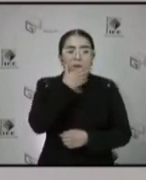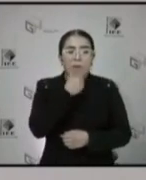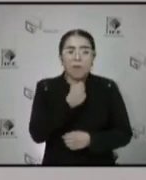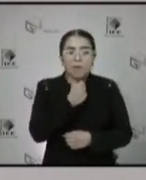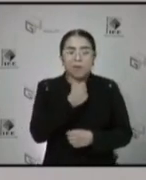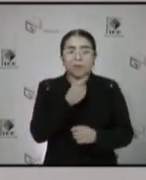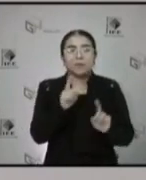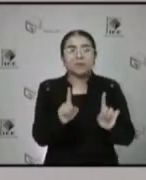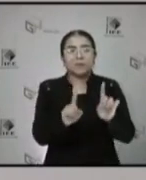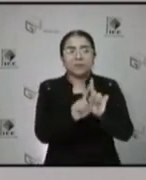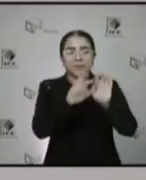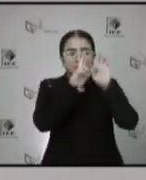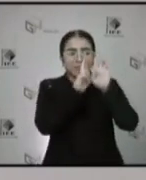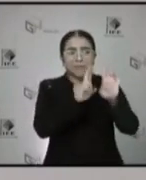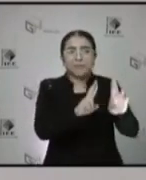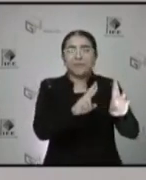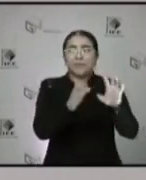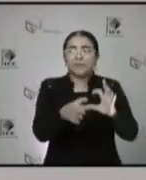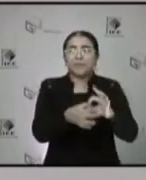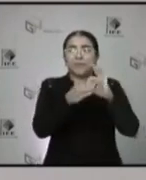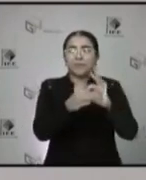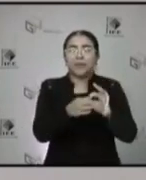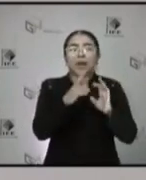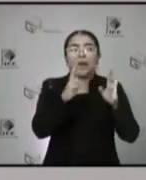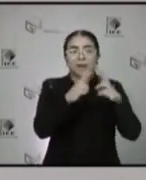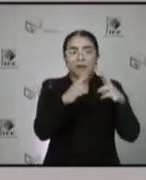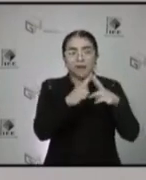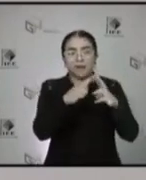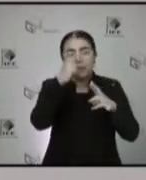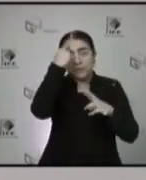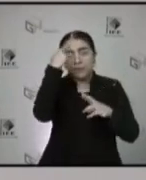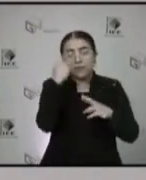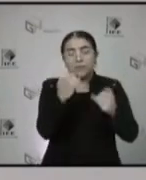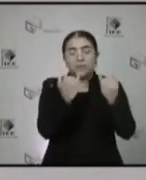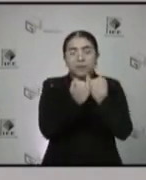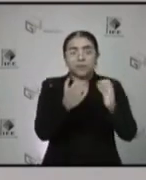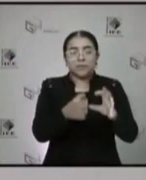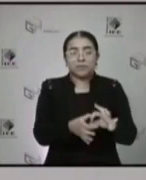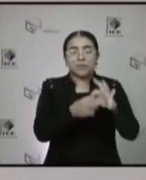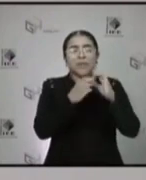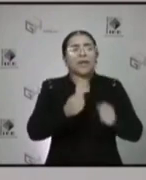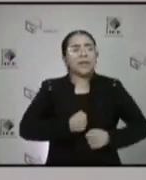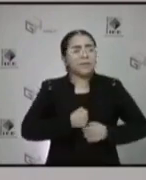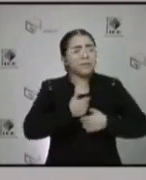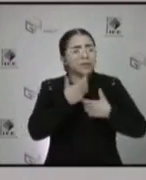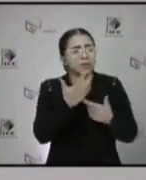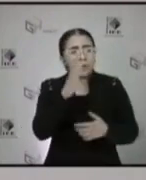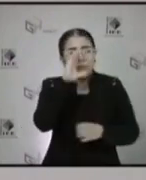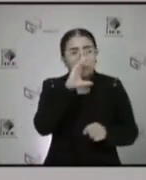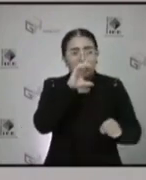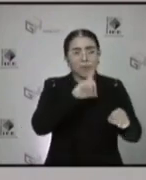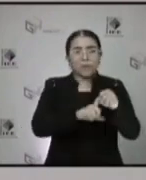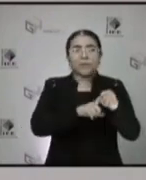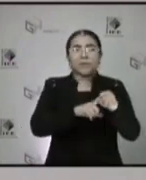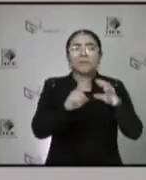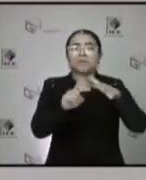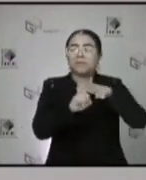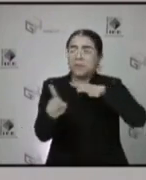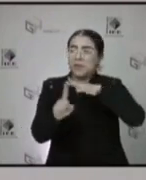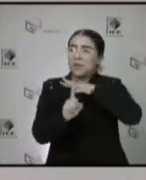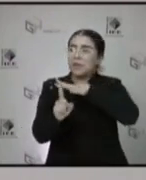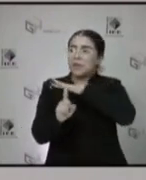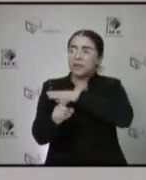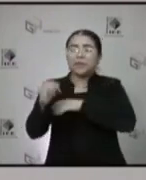jóvenes, con el respeto a las religiones, a la diversidad, a todas las expresiones culturales, a nuestros migrantes, a